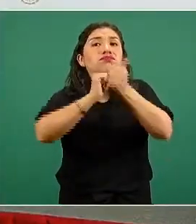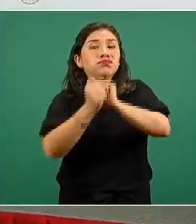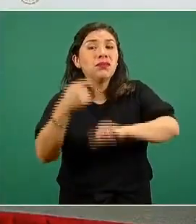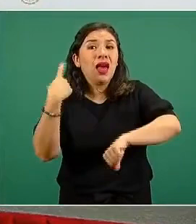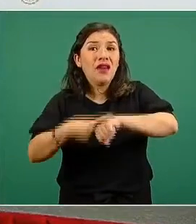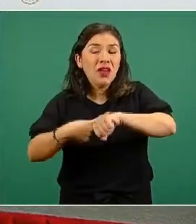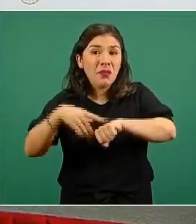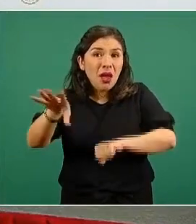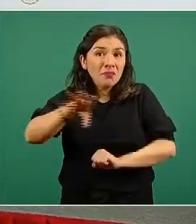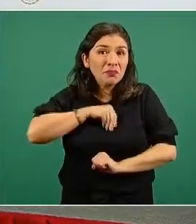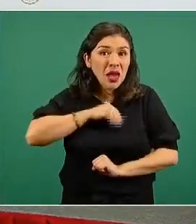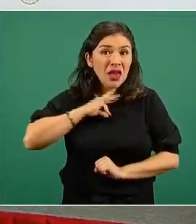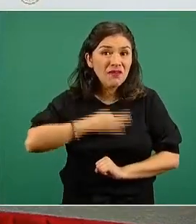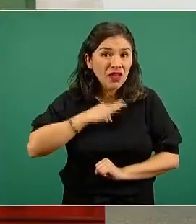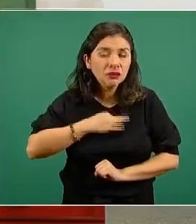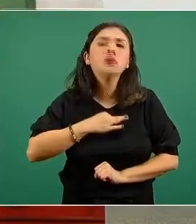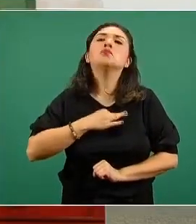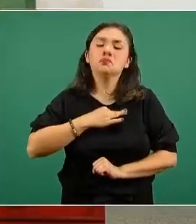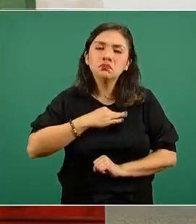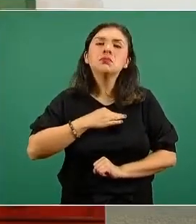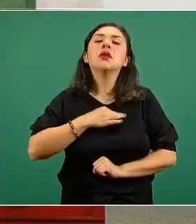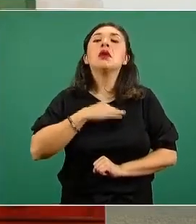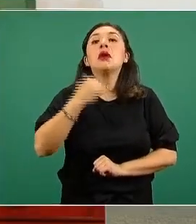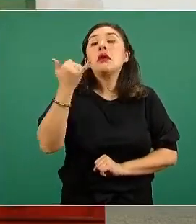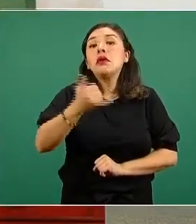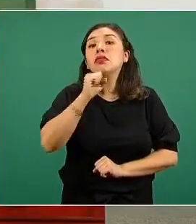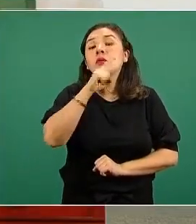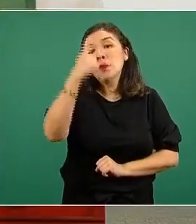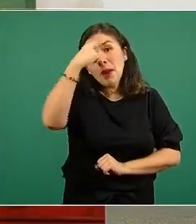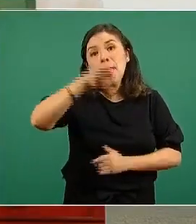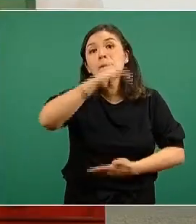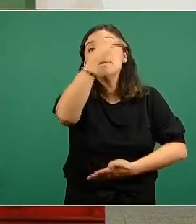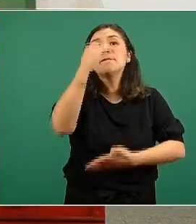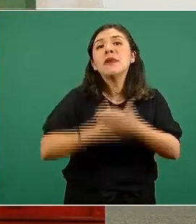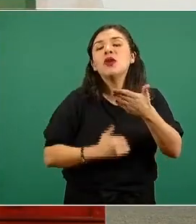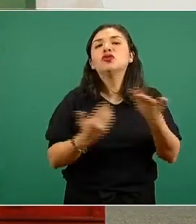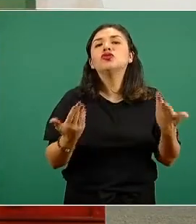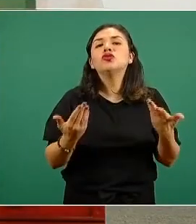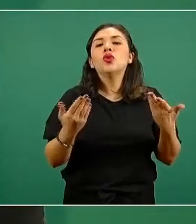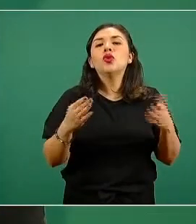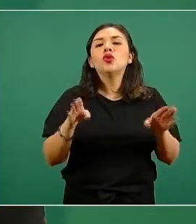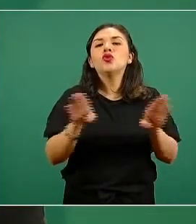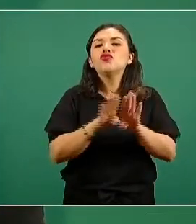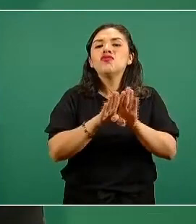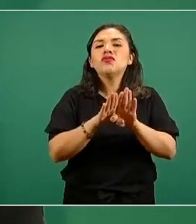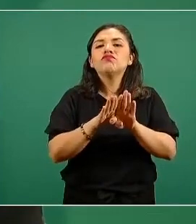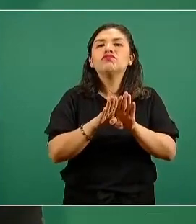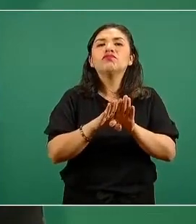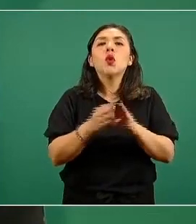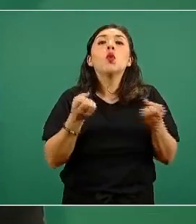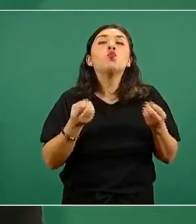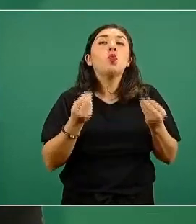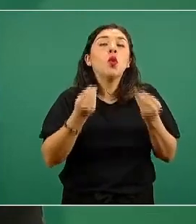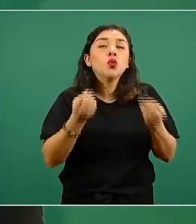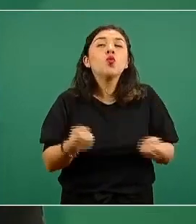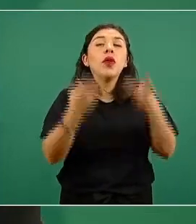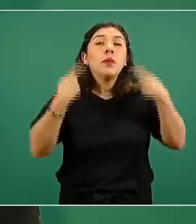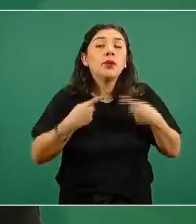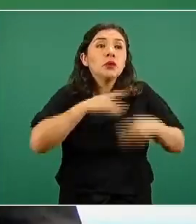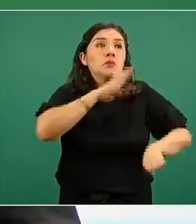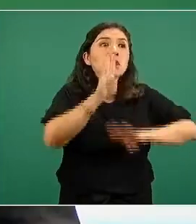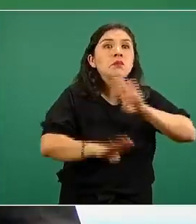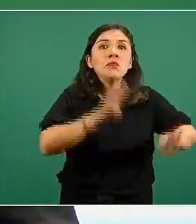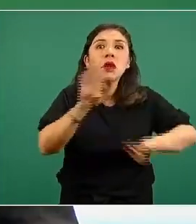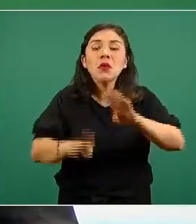infección y sobre todo a disminuir radicalmente el número de personas que fallecen